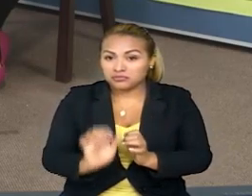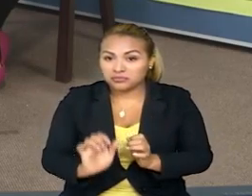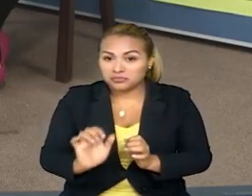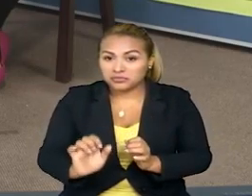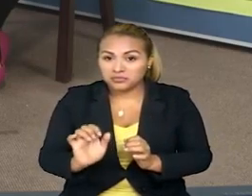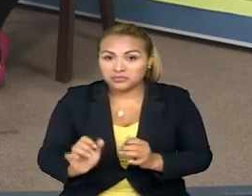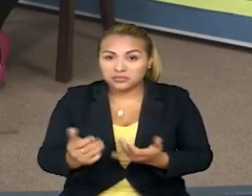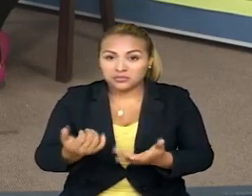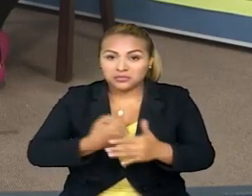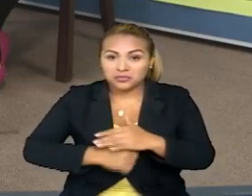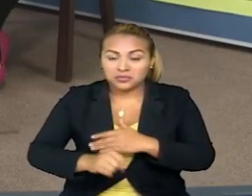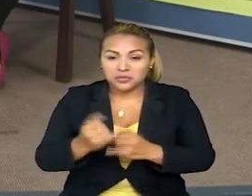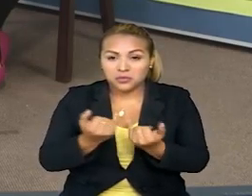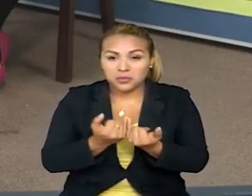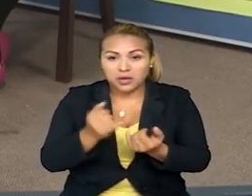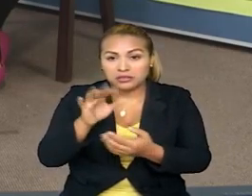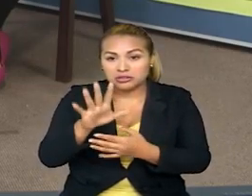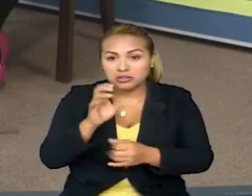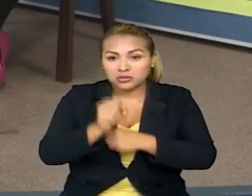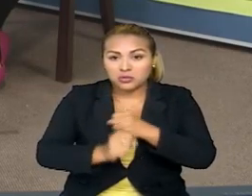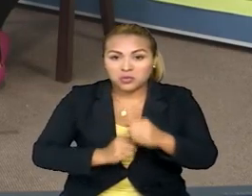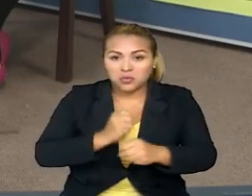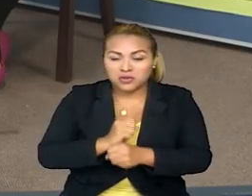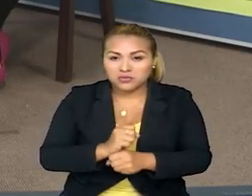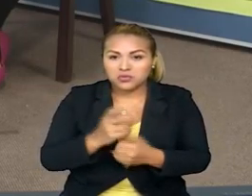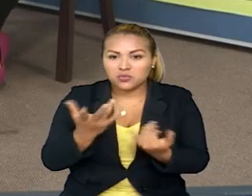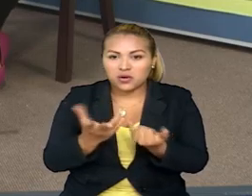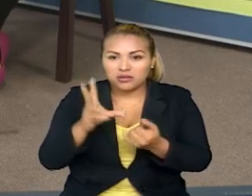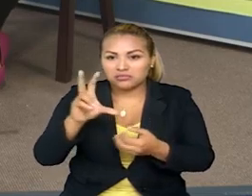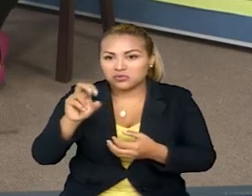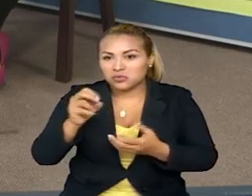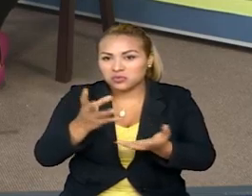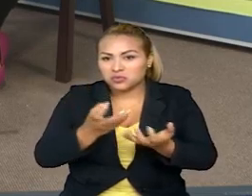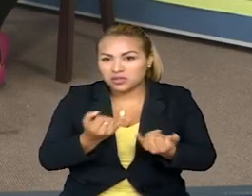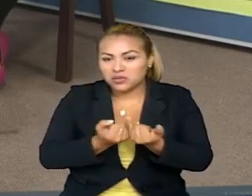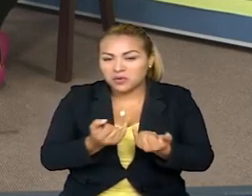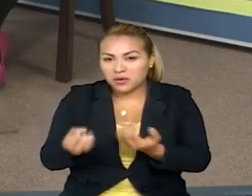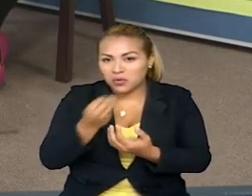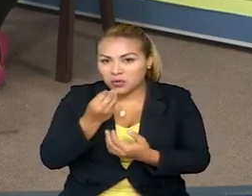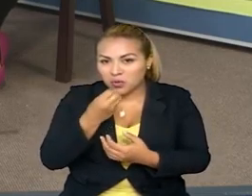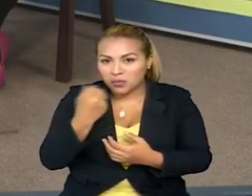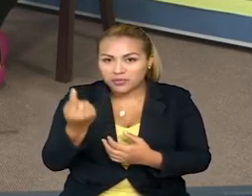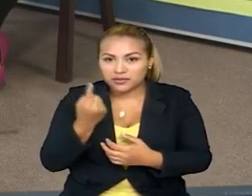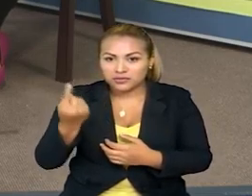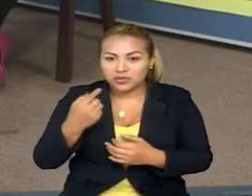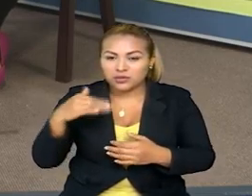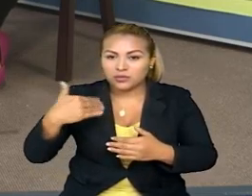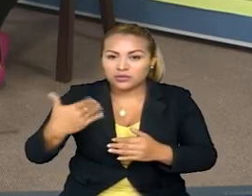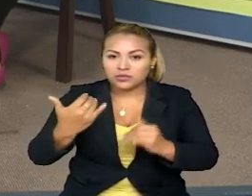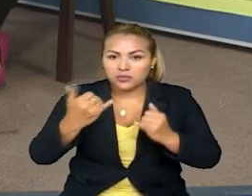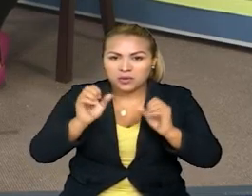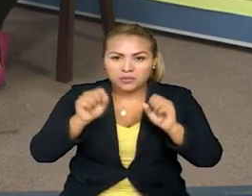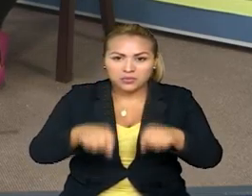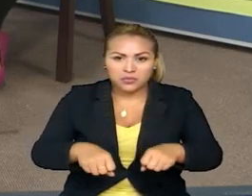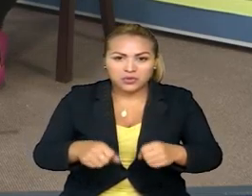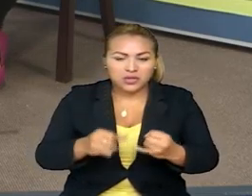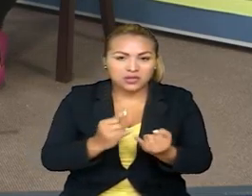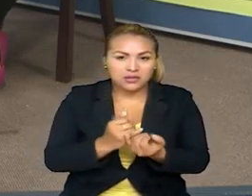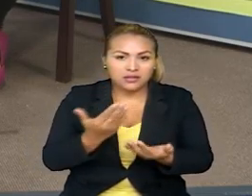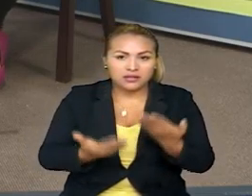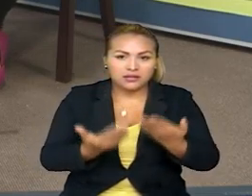vemos que los niños a los 5 años no tienen hábitos alimenticios de comer sólo cuando los pediatras te dicen que algo al año y medio